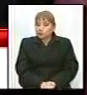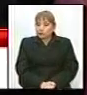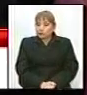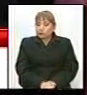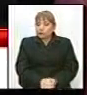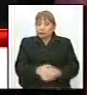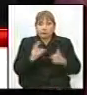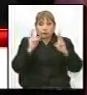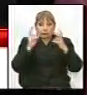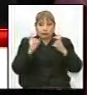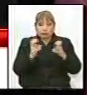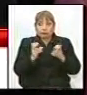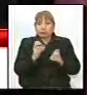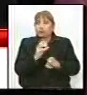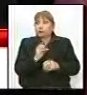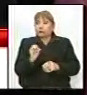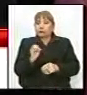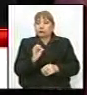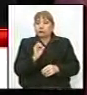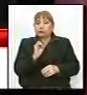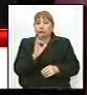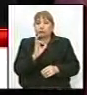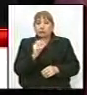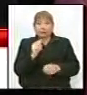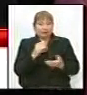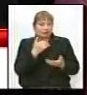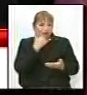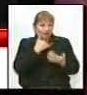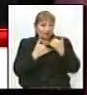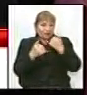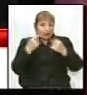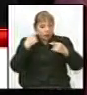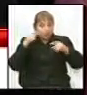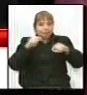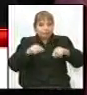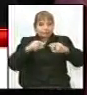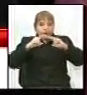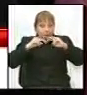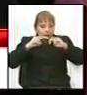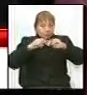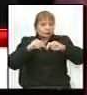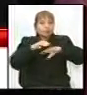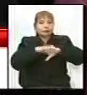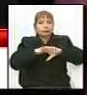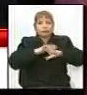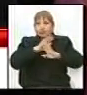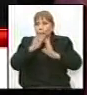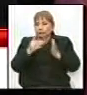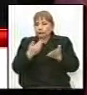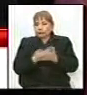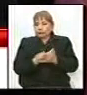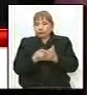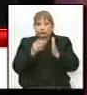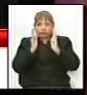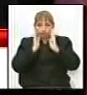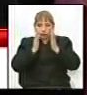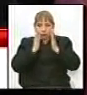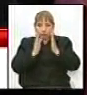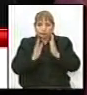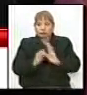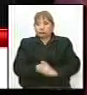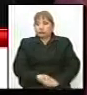todos estos temas de infracción están en este momento siendo investigadas y con toda la atención para de